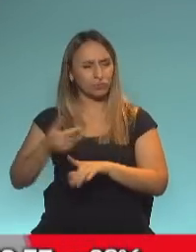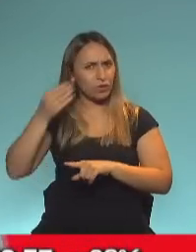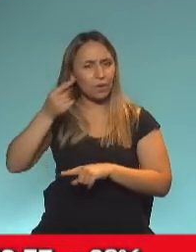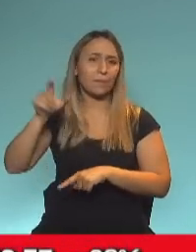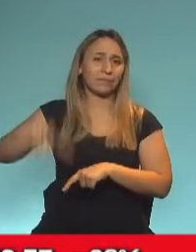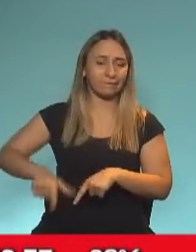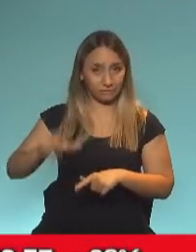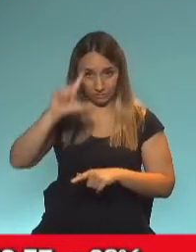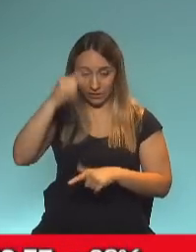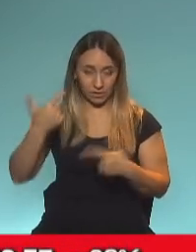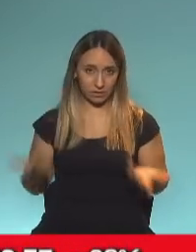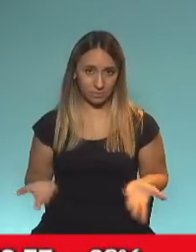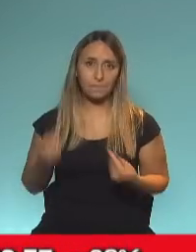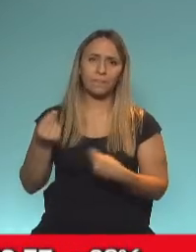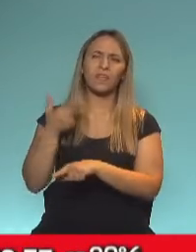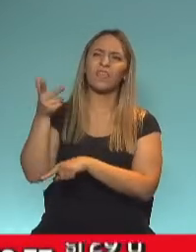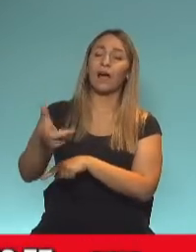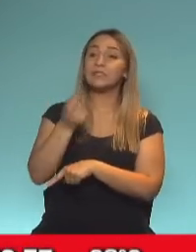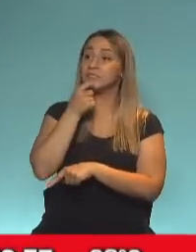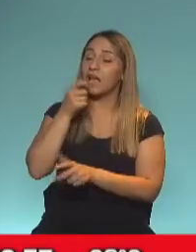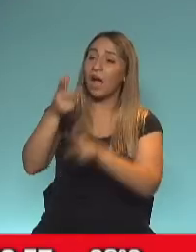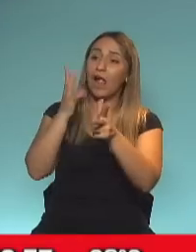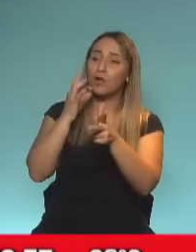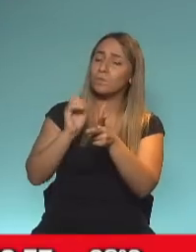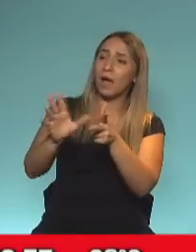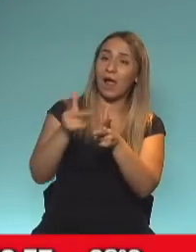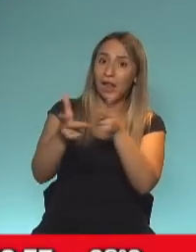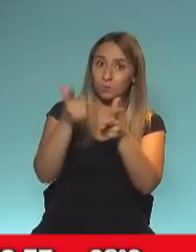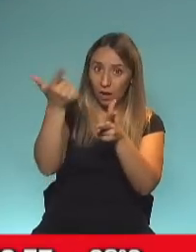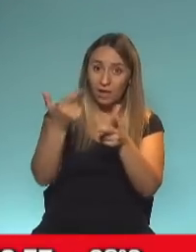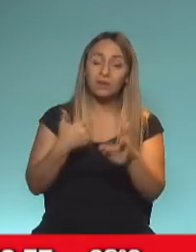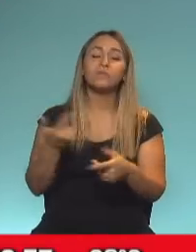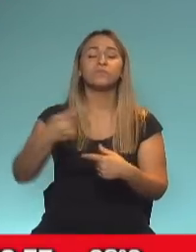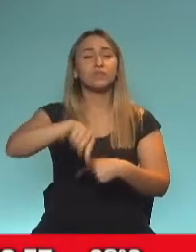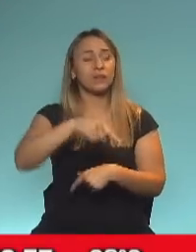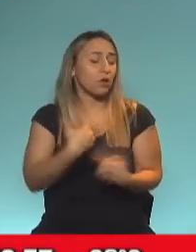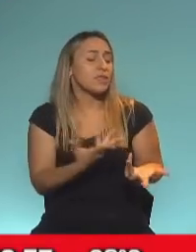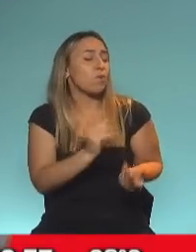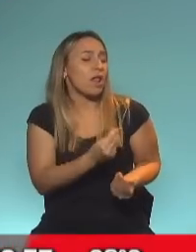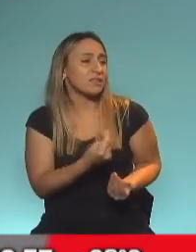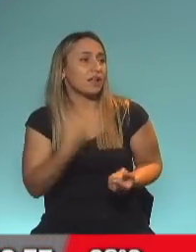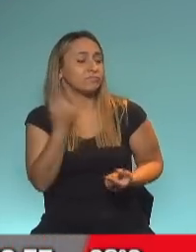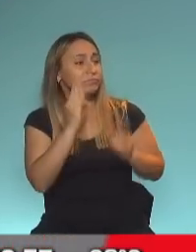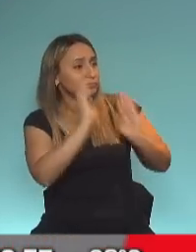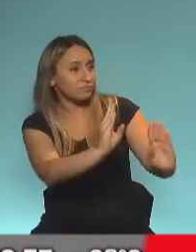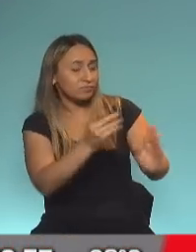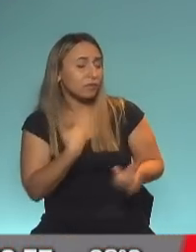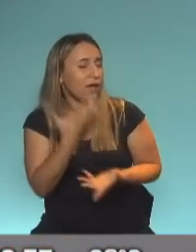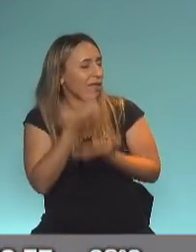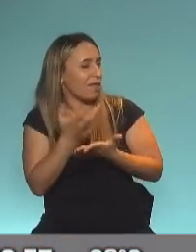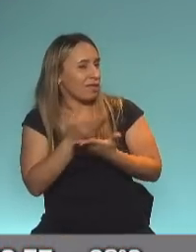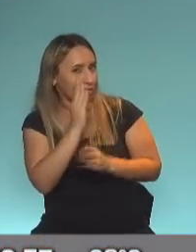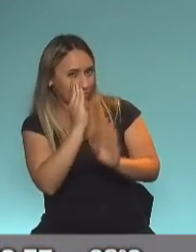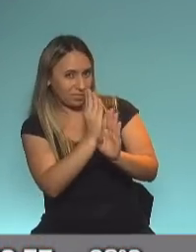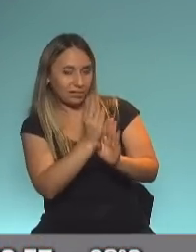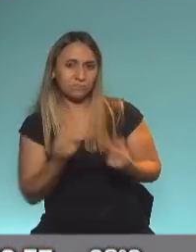decir, bueno, si no tienen nada malo para decir, ¿qué les molestan que les escuchen? Mire, esta es una cuestión que la humanidad había resuelto